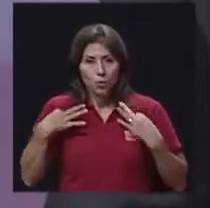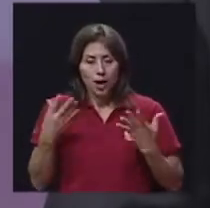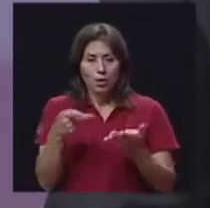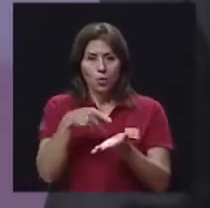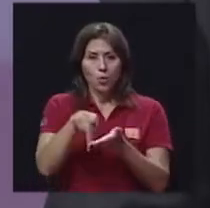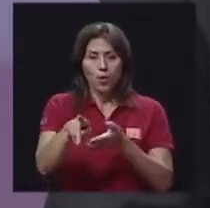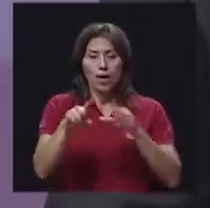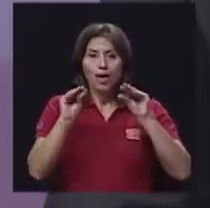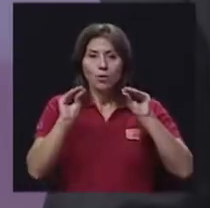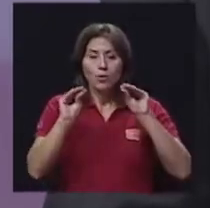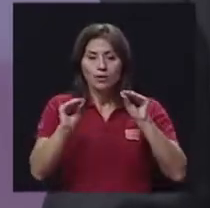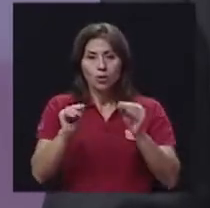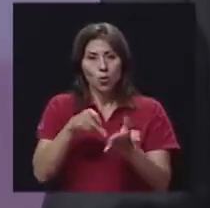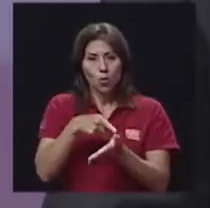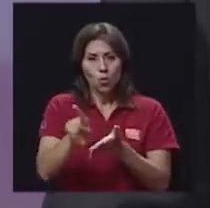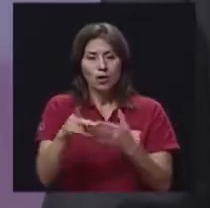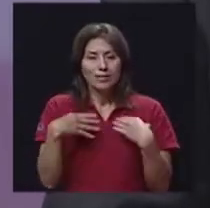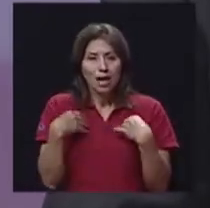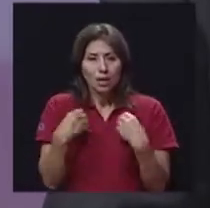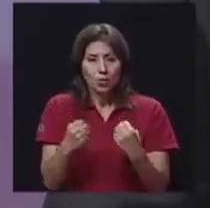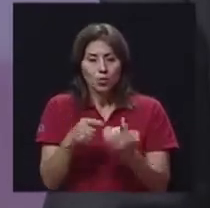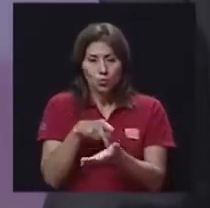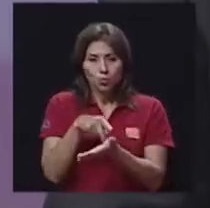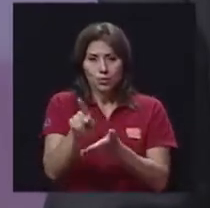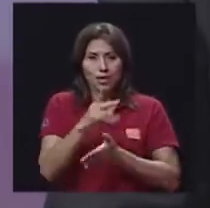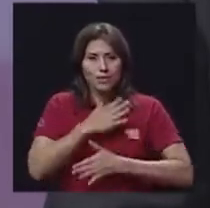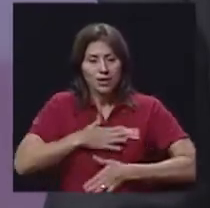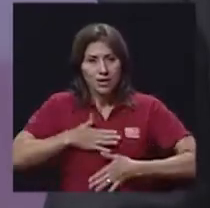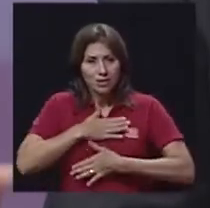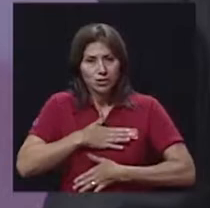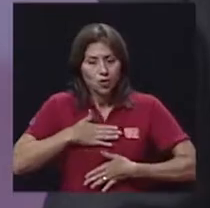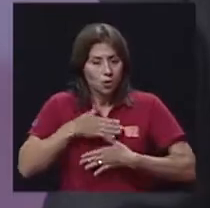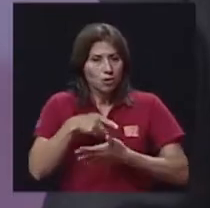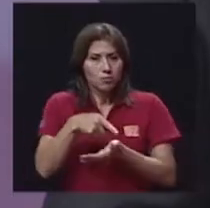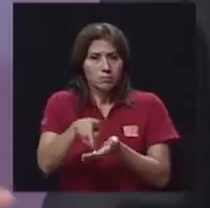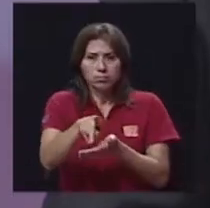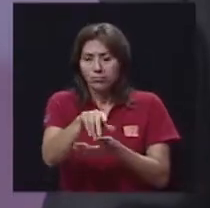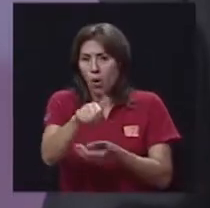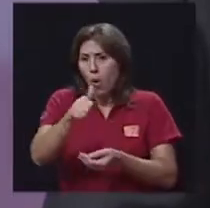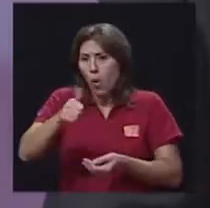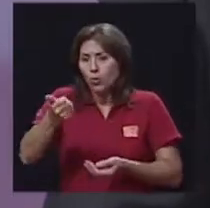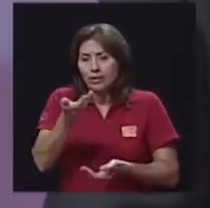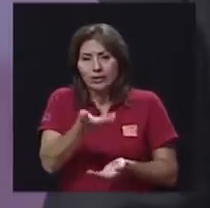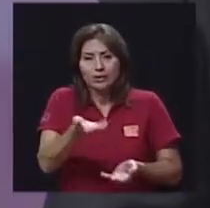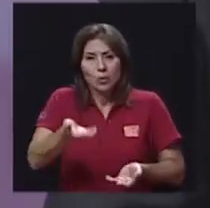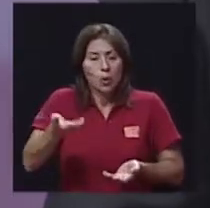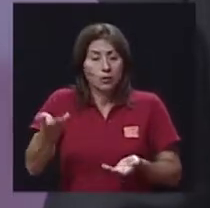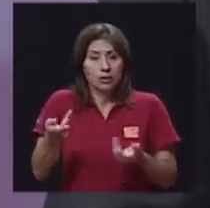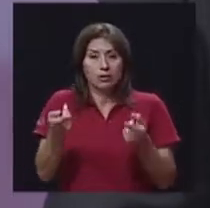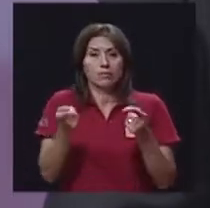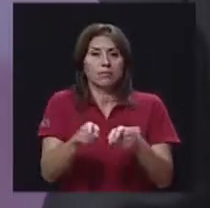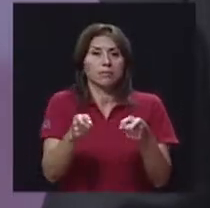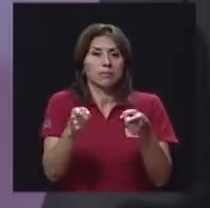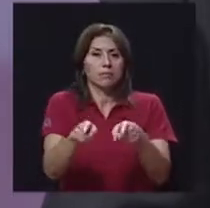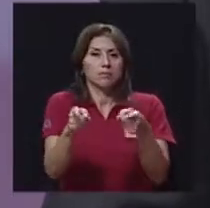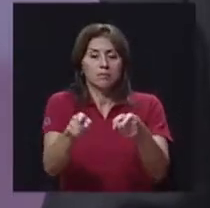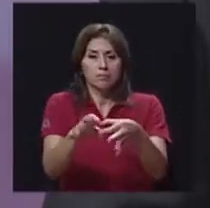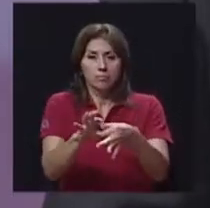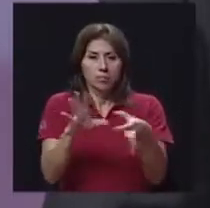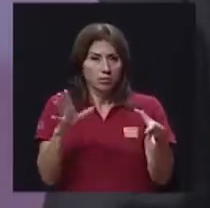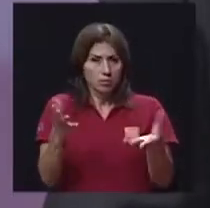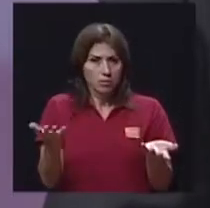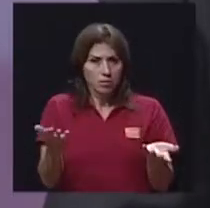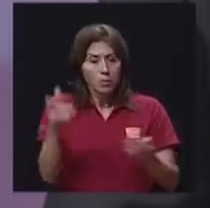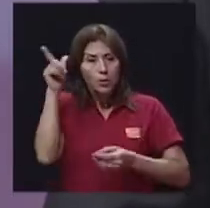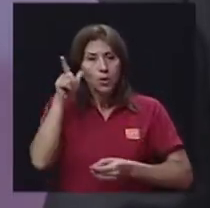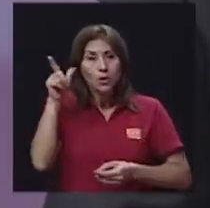educación, salud, recreación y otros rubros que pueden ir saliendo de camino, obviamente